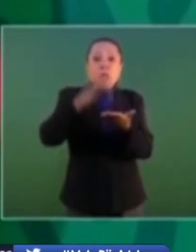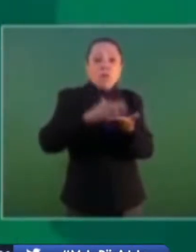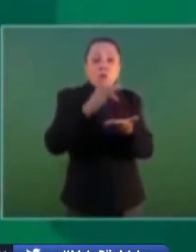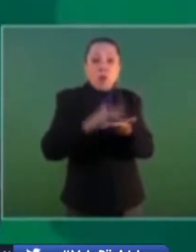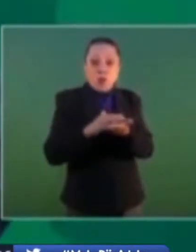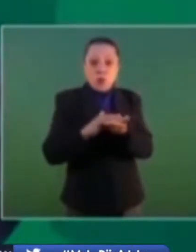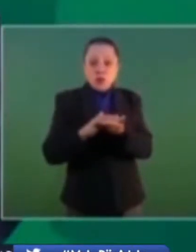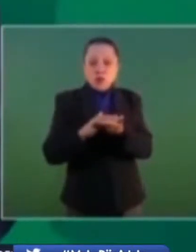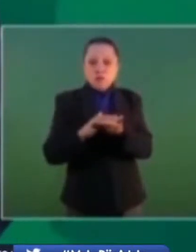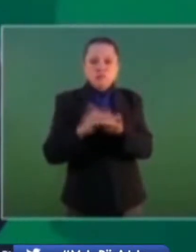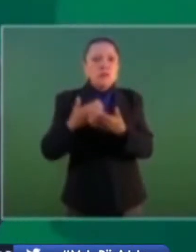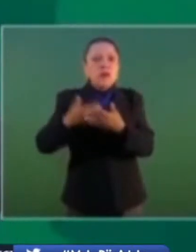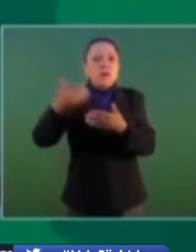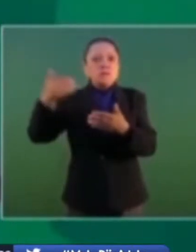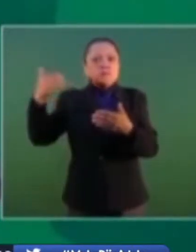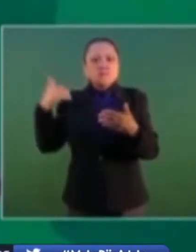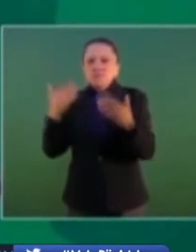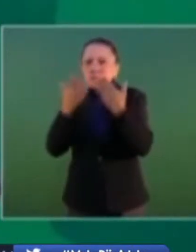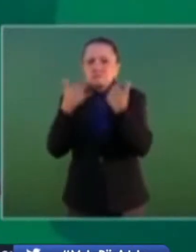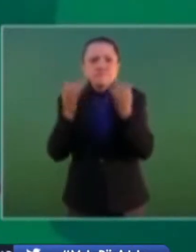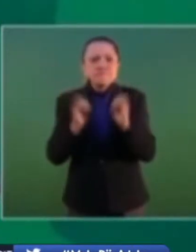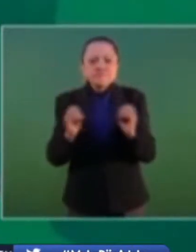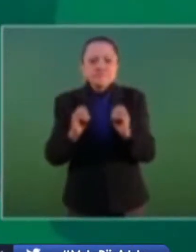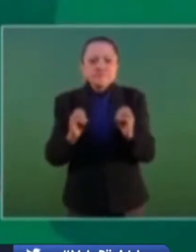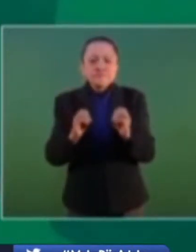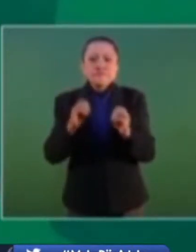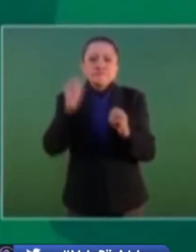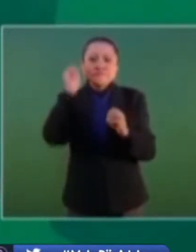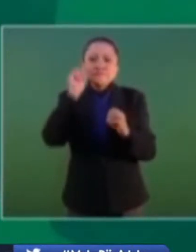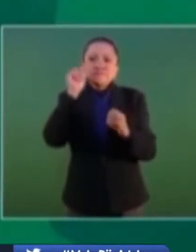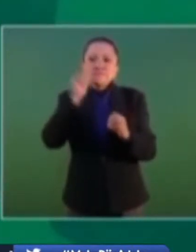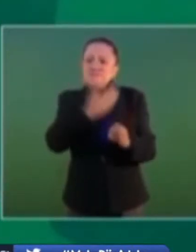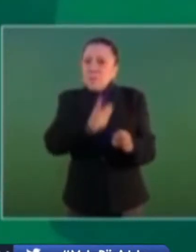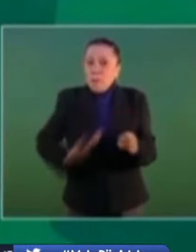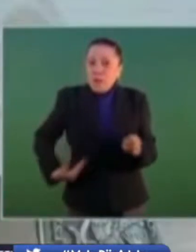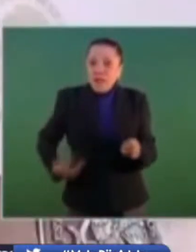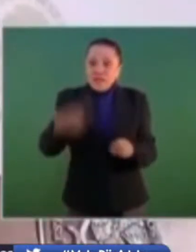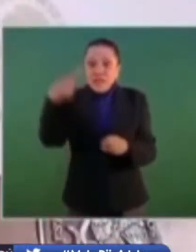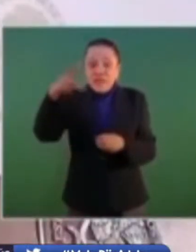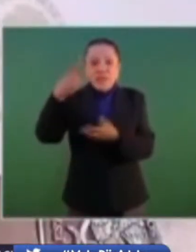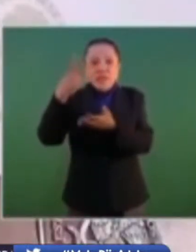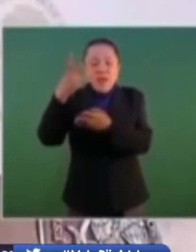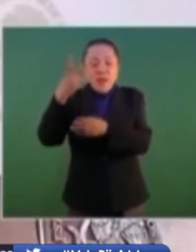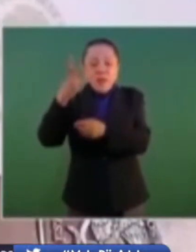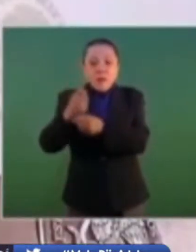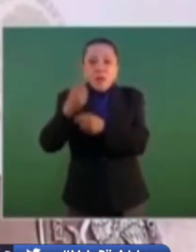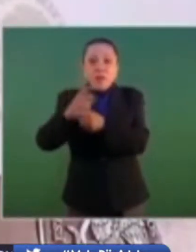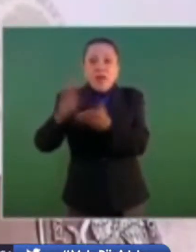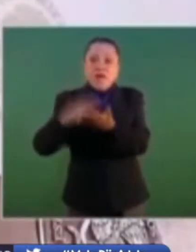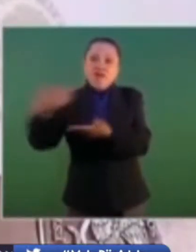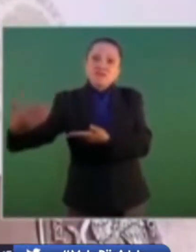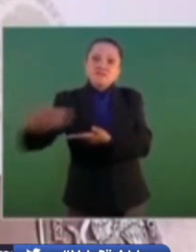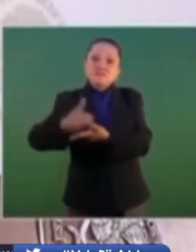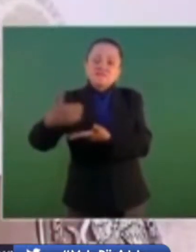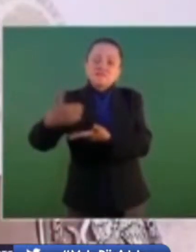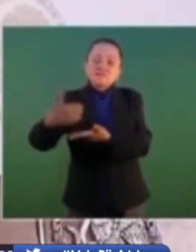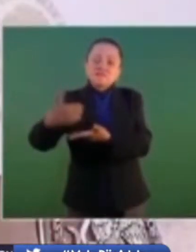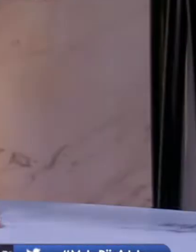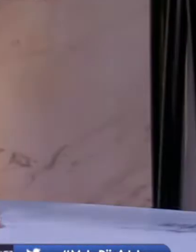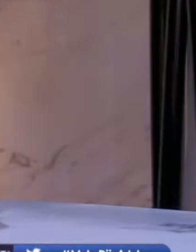Apoyos. Tú puedes. De un primer mandatario con nuestra entidad. ¿Escucharon? ¿Apoyo Bienvenido, sin señor qué? Presidente, a